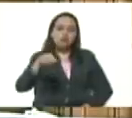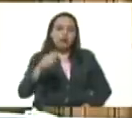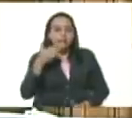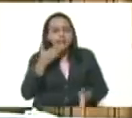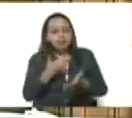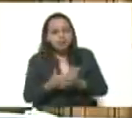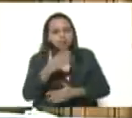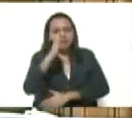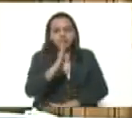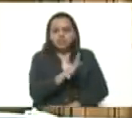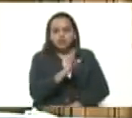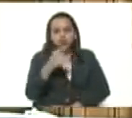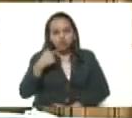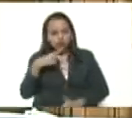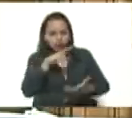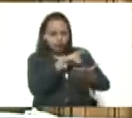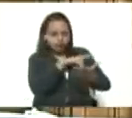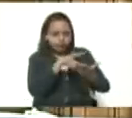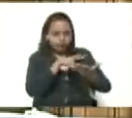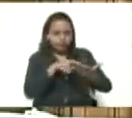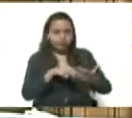bendiciones.